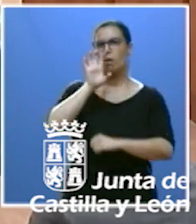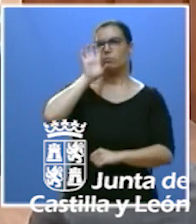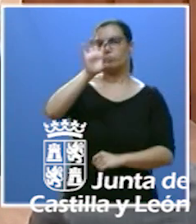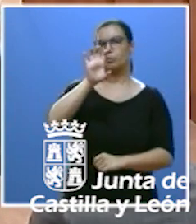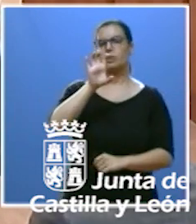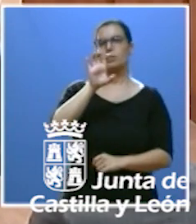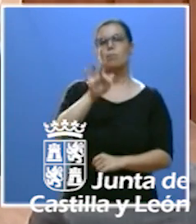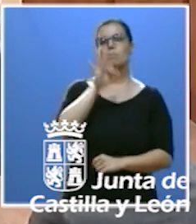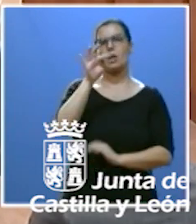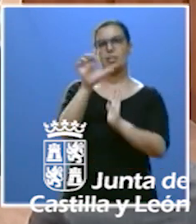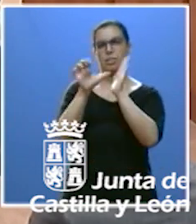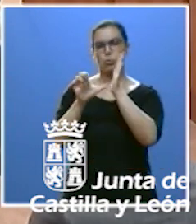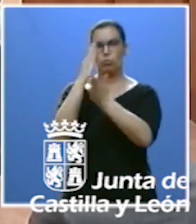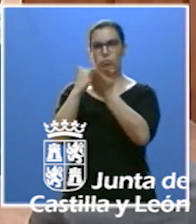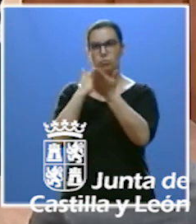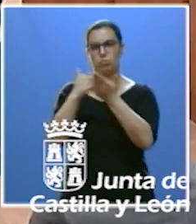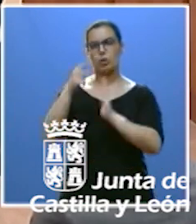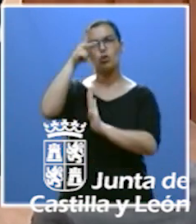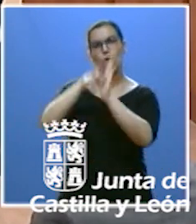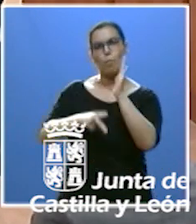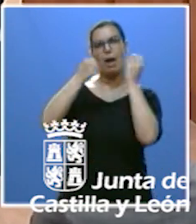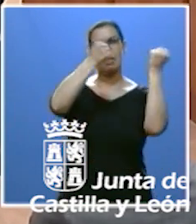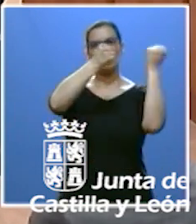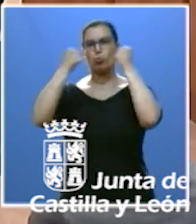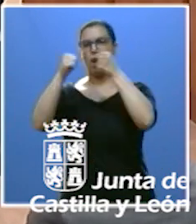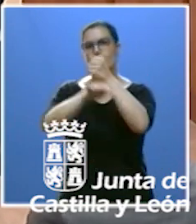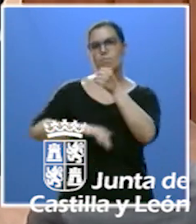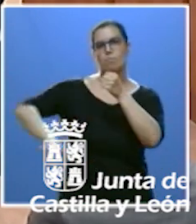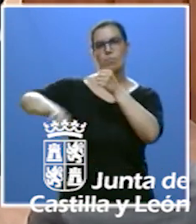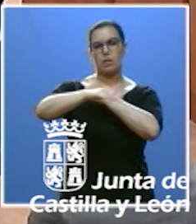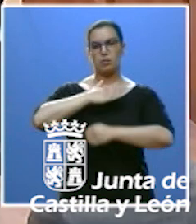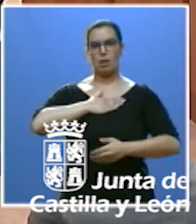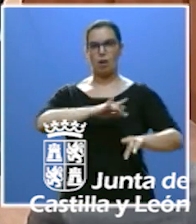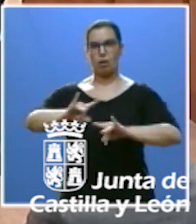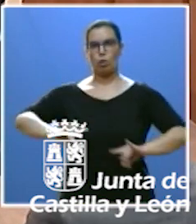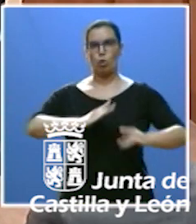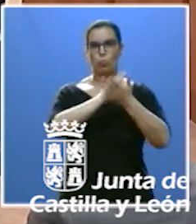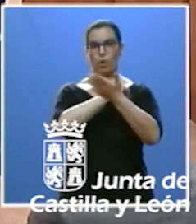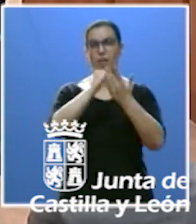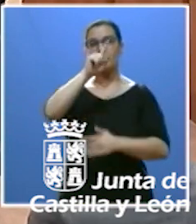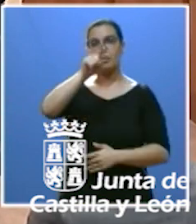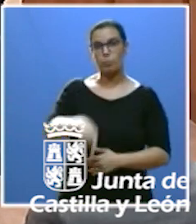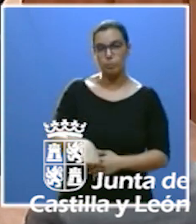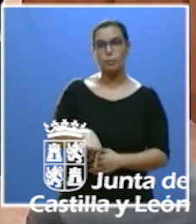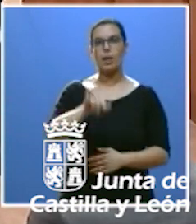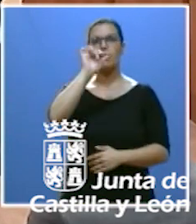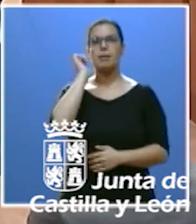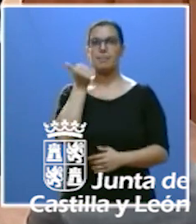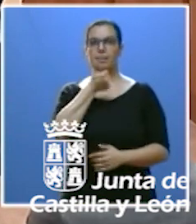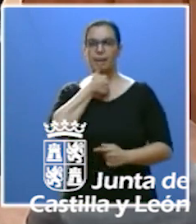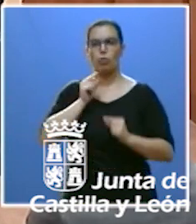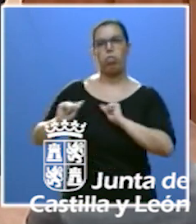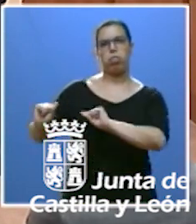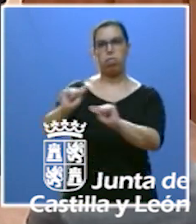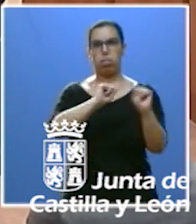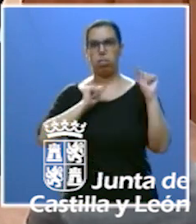de Castilla y León como norma institucional básica de la comunidad, así como mantener el secreto de las